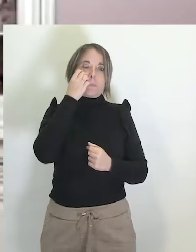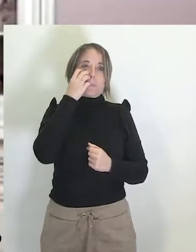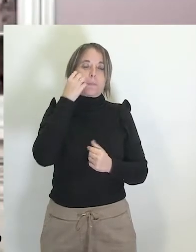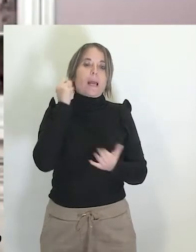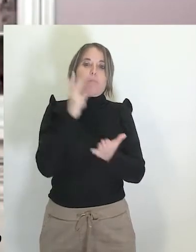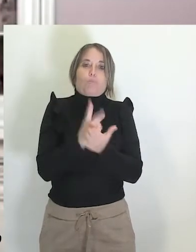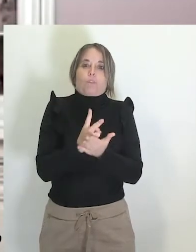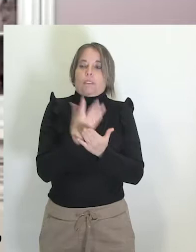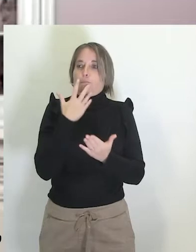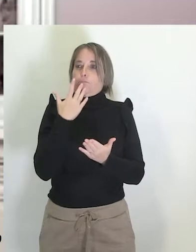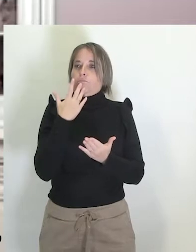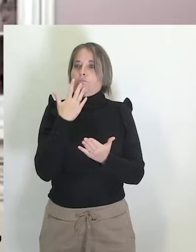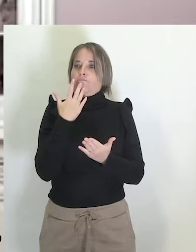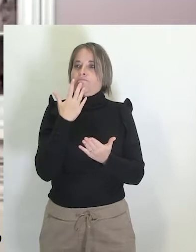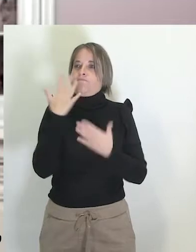apuesta se haría